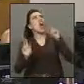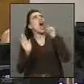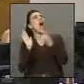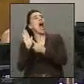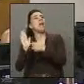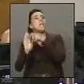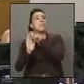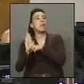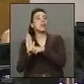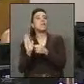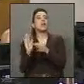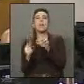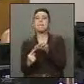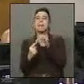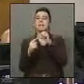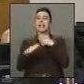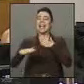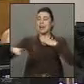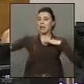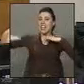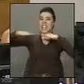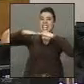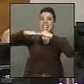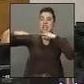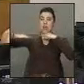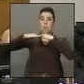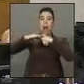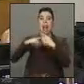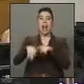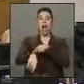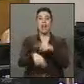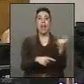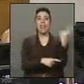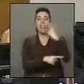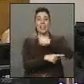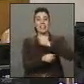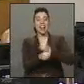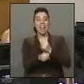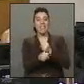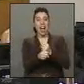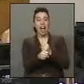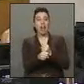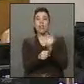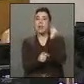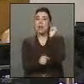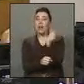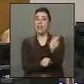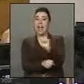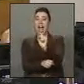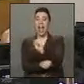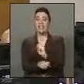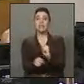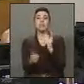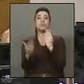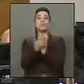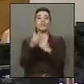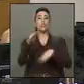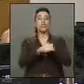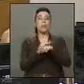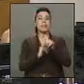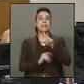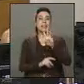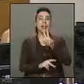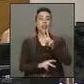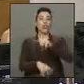tiene por fin principal equiparar la jornada de las trabajadoras domésticas hasta 72 horas semanales a la regulación ordinaria de 45